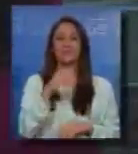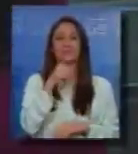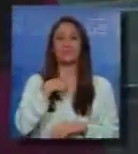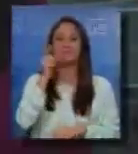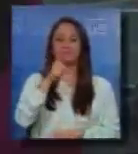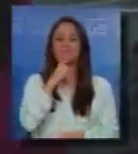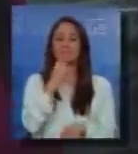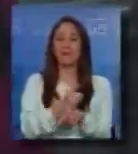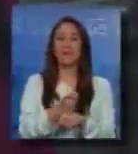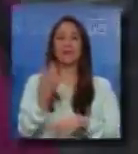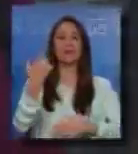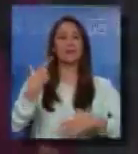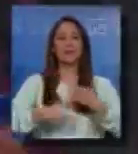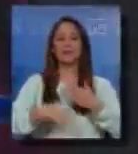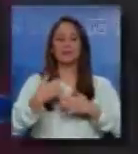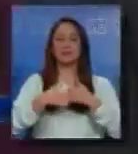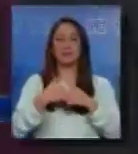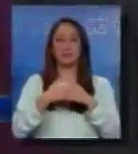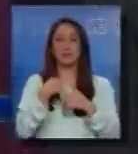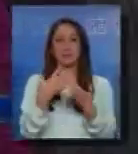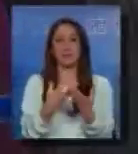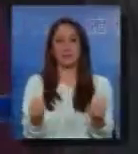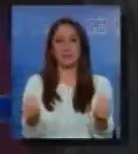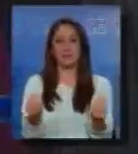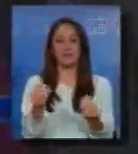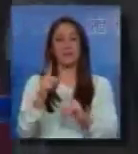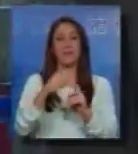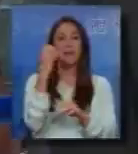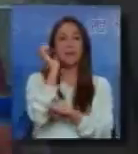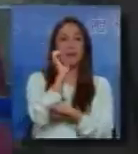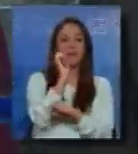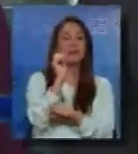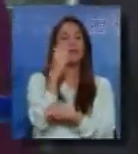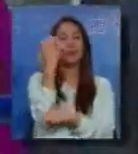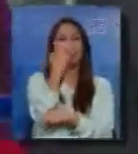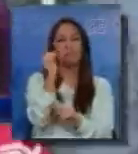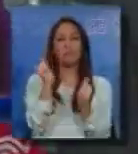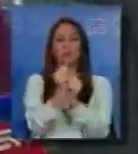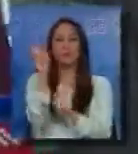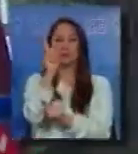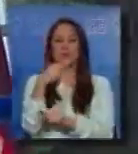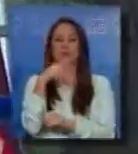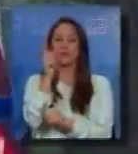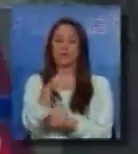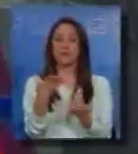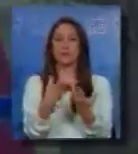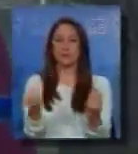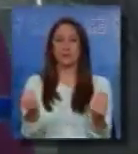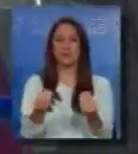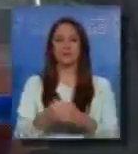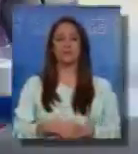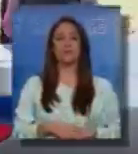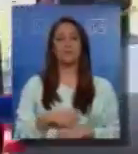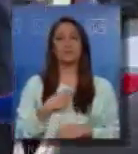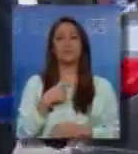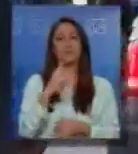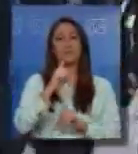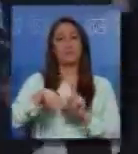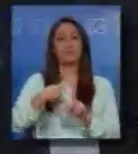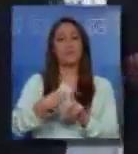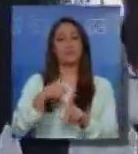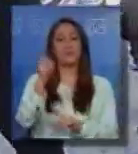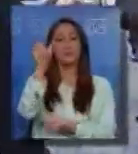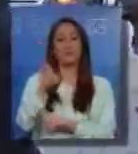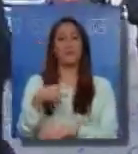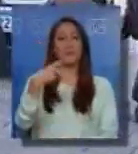sobre la frontera entre Colombia y Venezuela y esperamos que se creen las mejores condiciones para la reunión de los presidentes. Previamente el